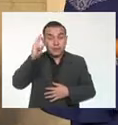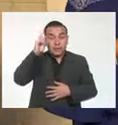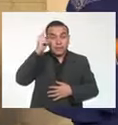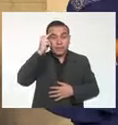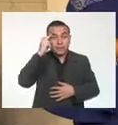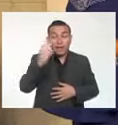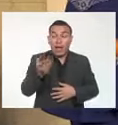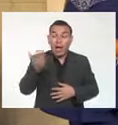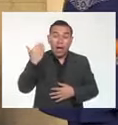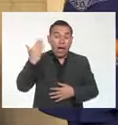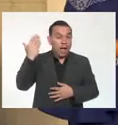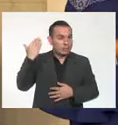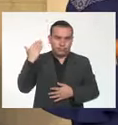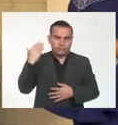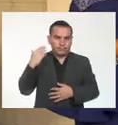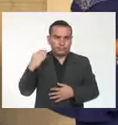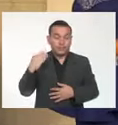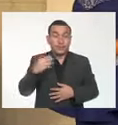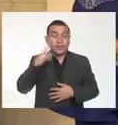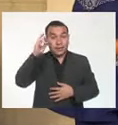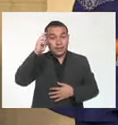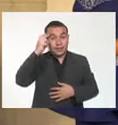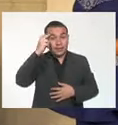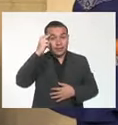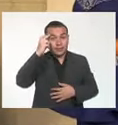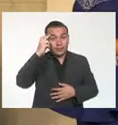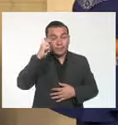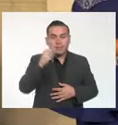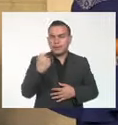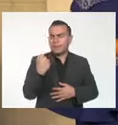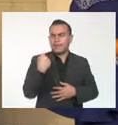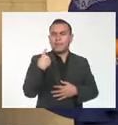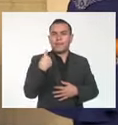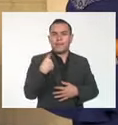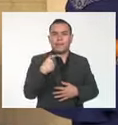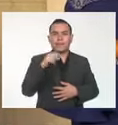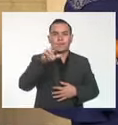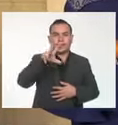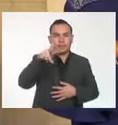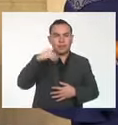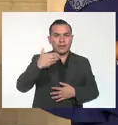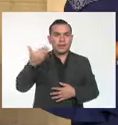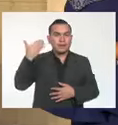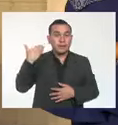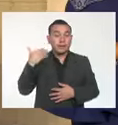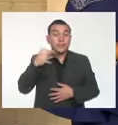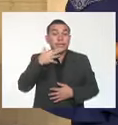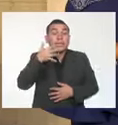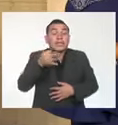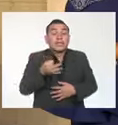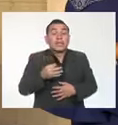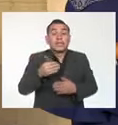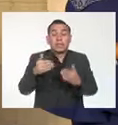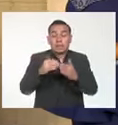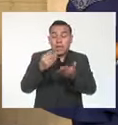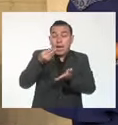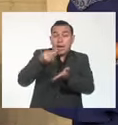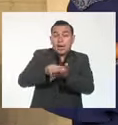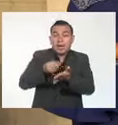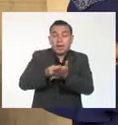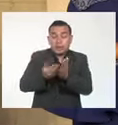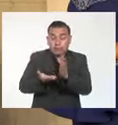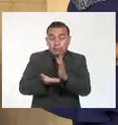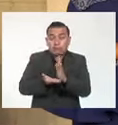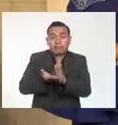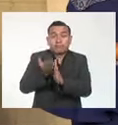de décadas aparte, estamos hablando del mismo país hace unos años. En la economía, estamos acelerando